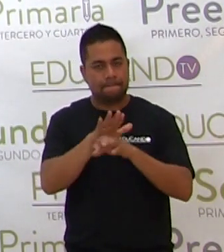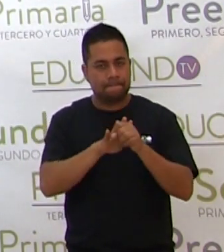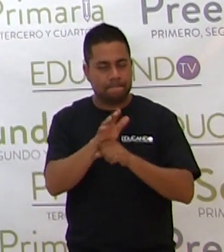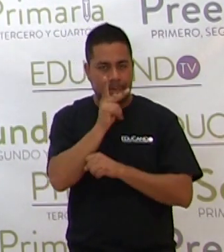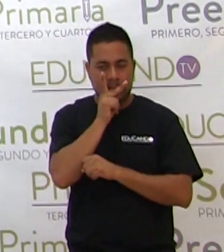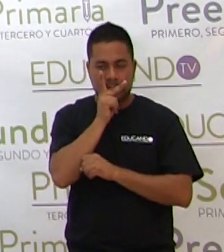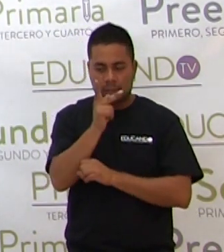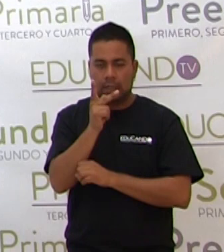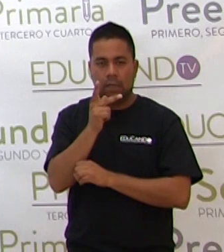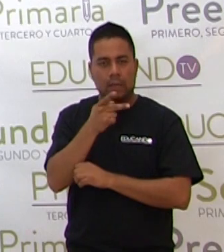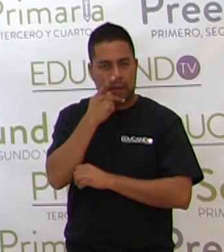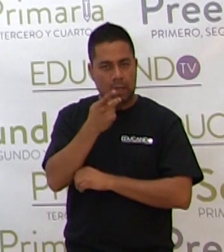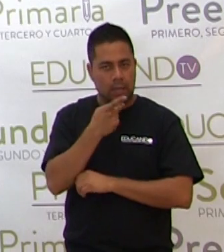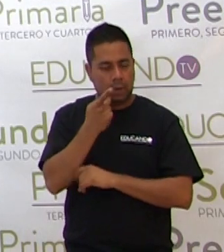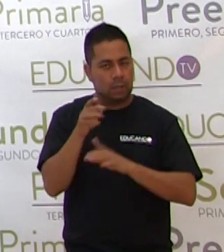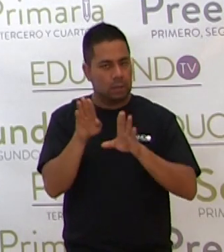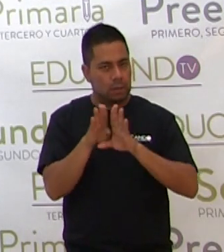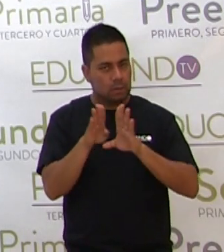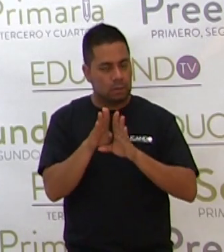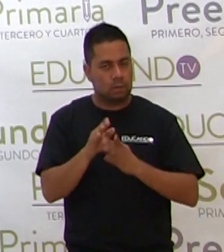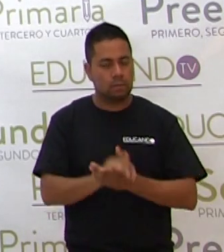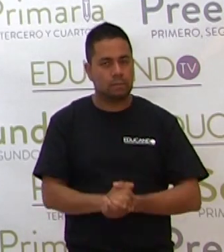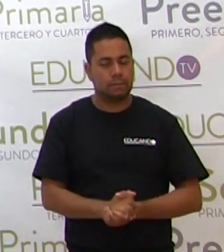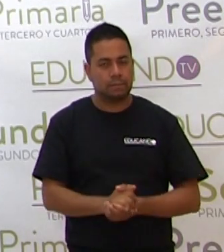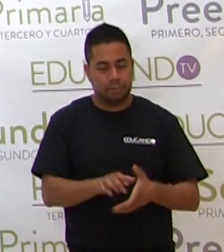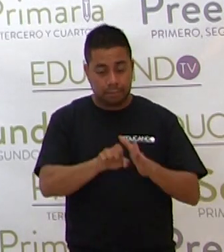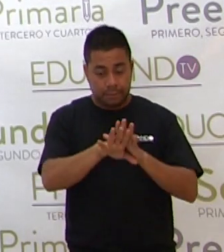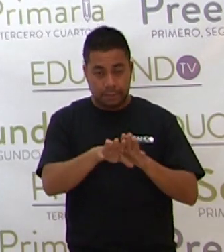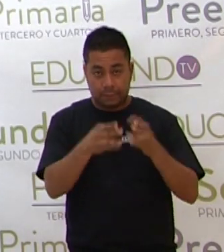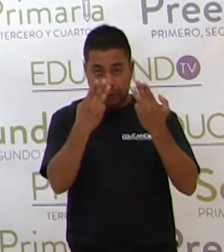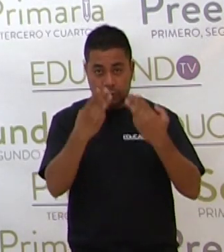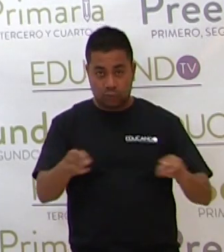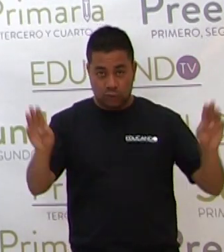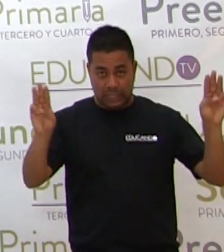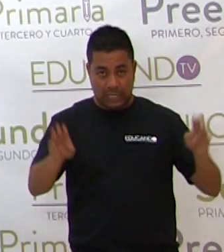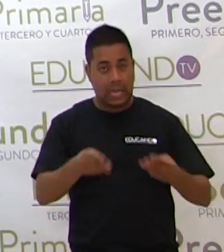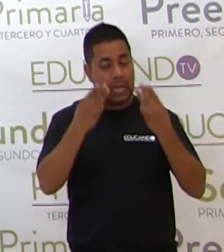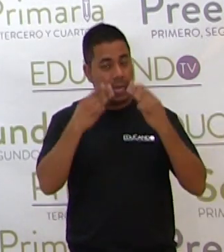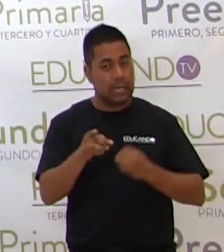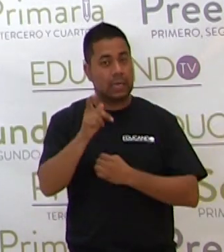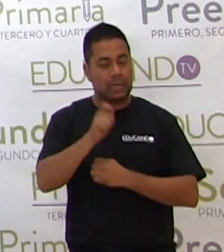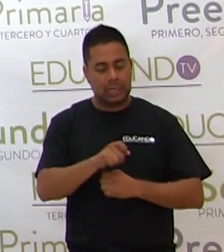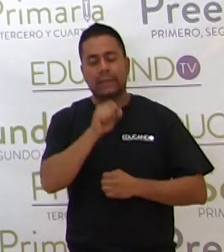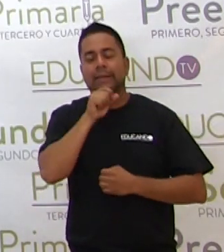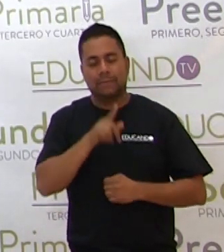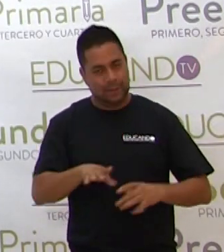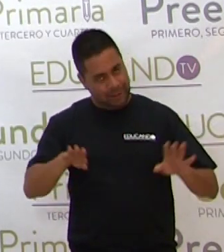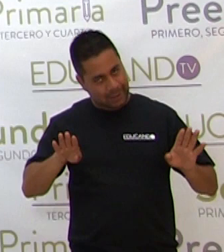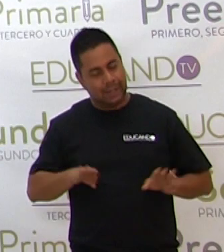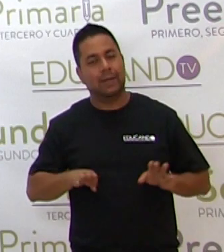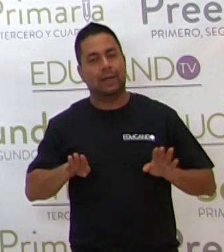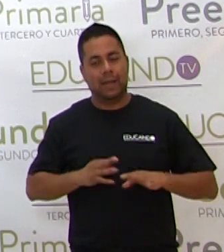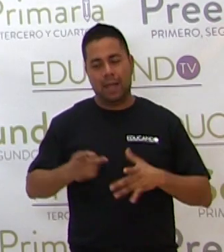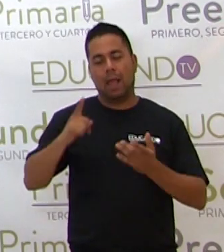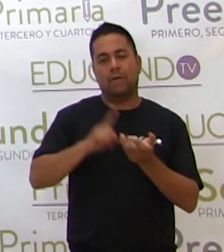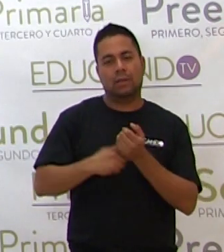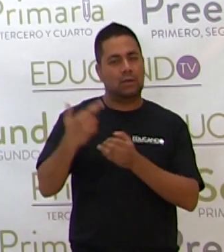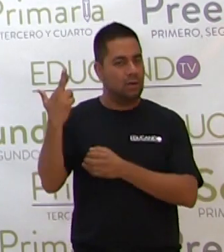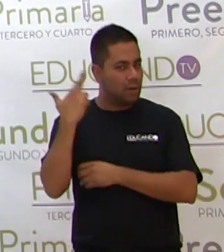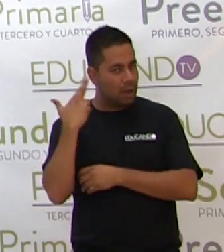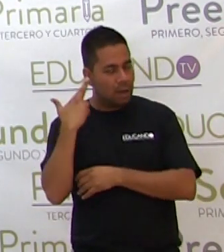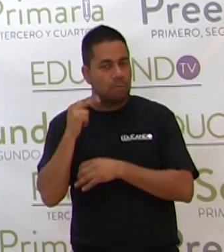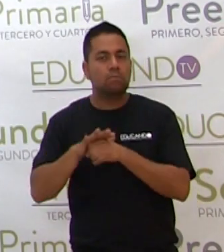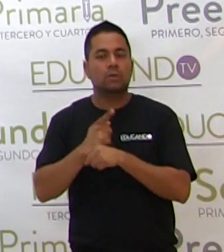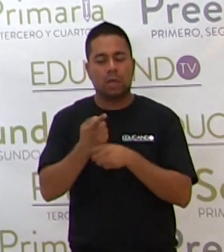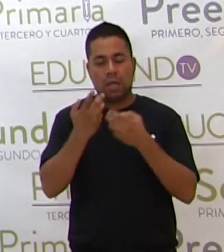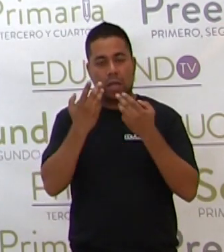palabra la música la música es otra de las características de la radio porque porque